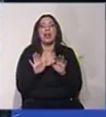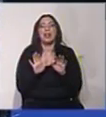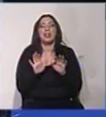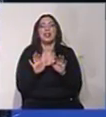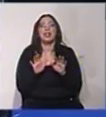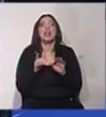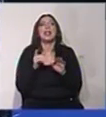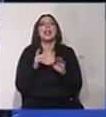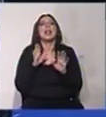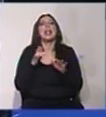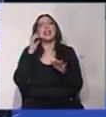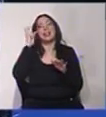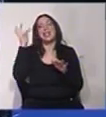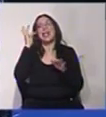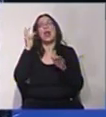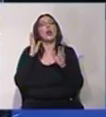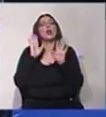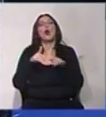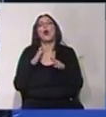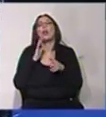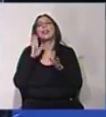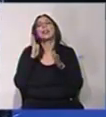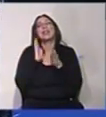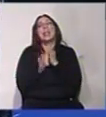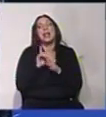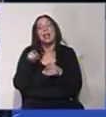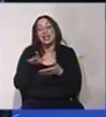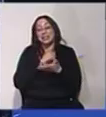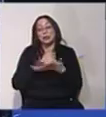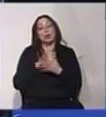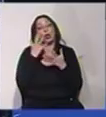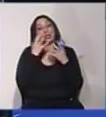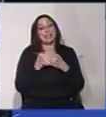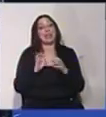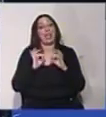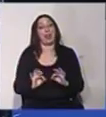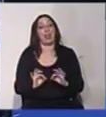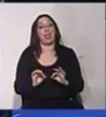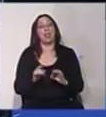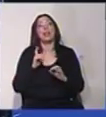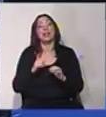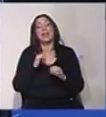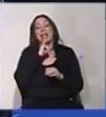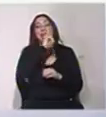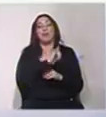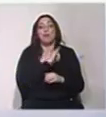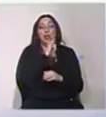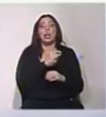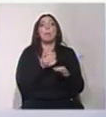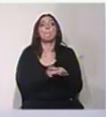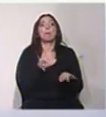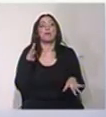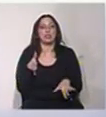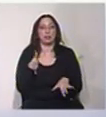digamos el marco teórico de la terapia. Esto es una situación seria que amerita ser informada al profesional. Y